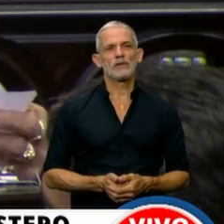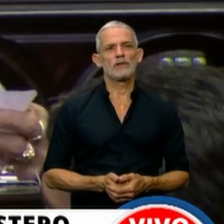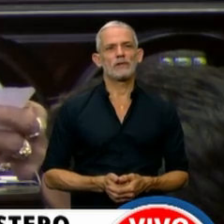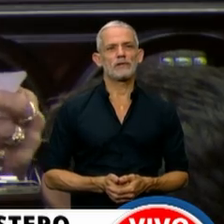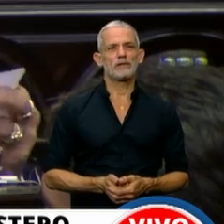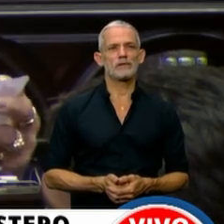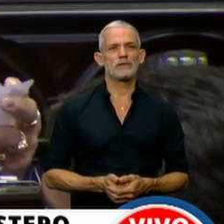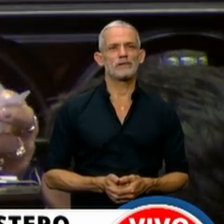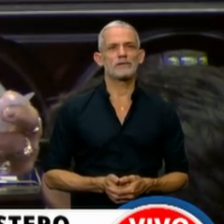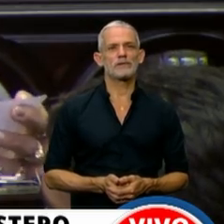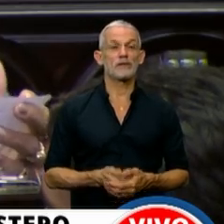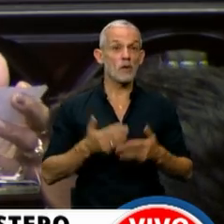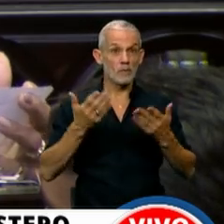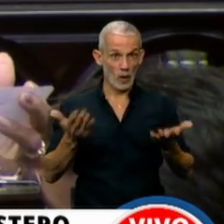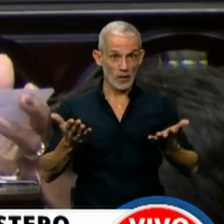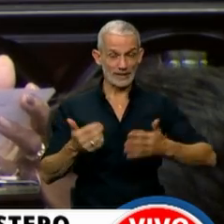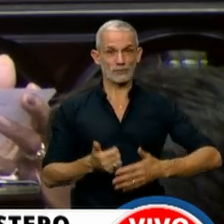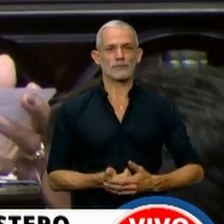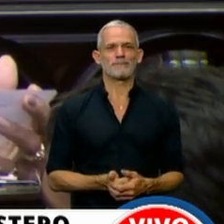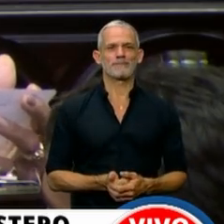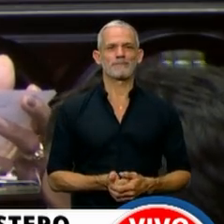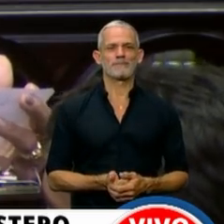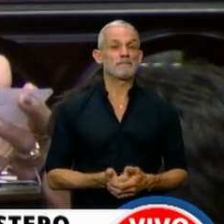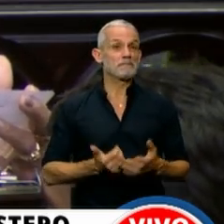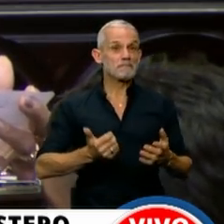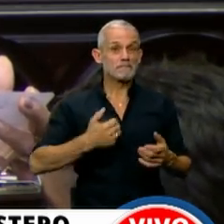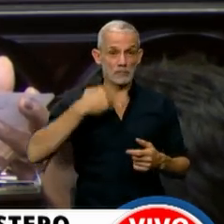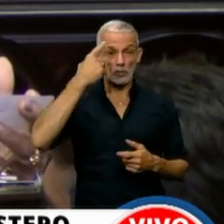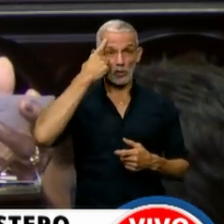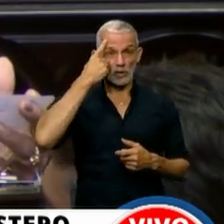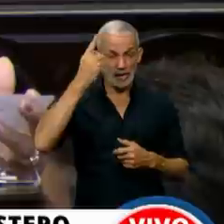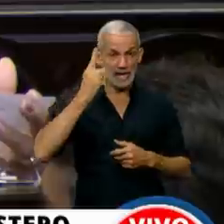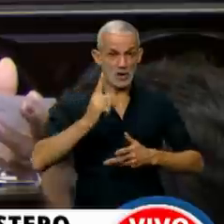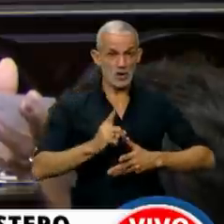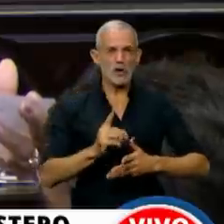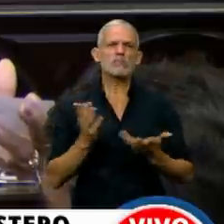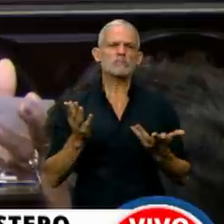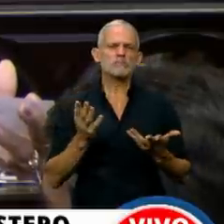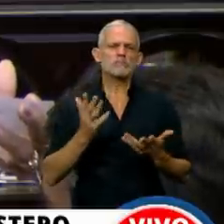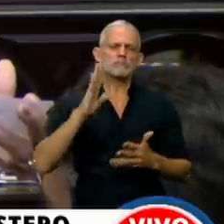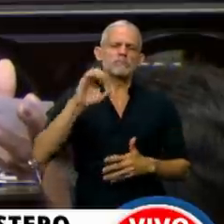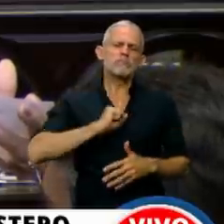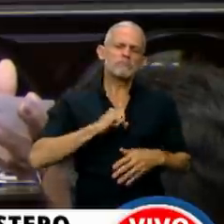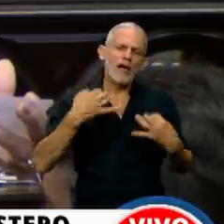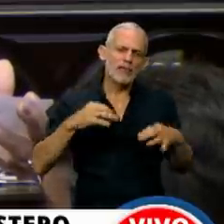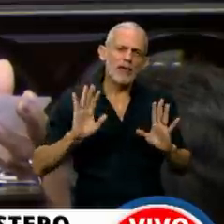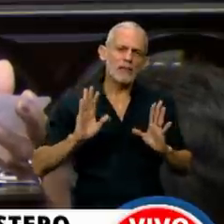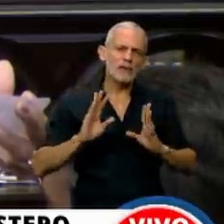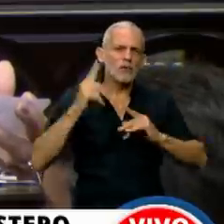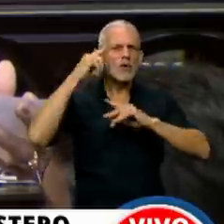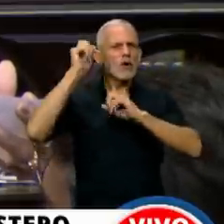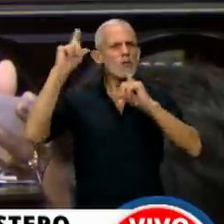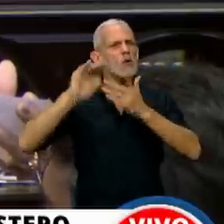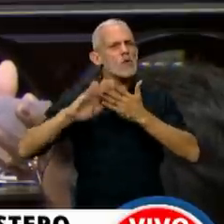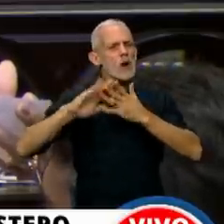por eso yo creo qué es un desafío es un nuevo paradigma